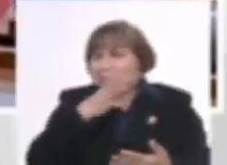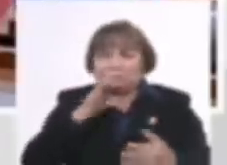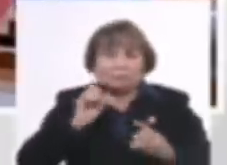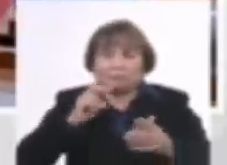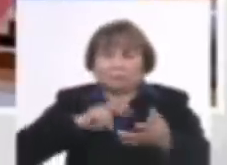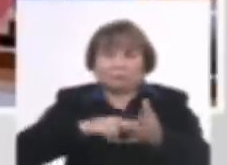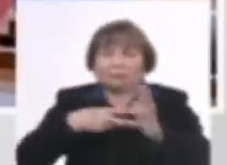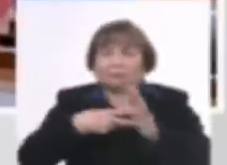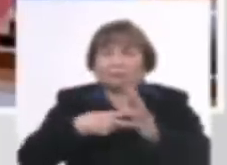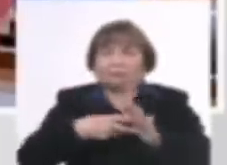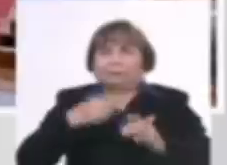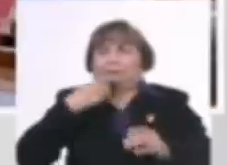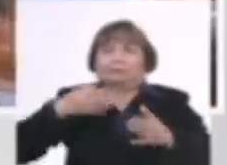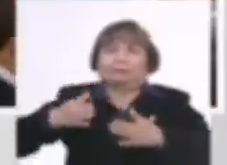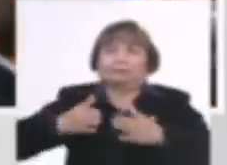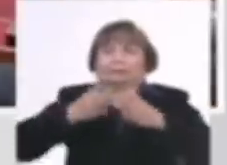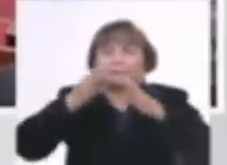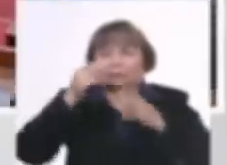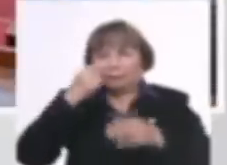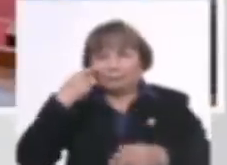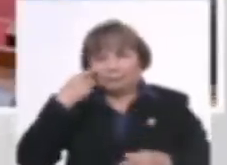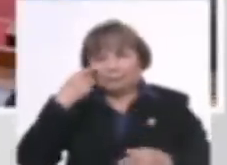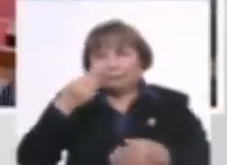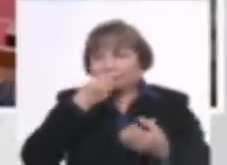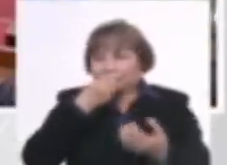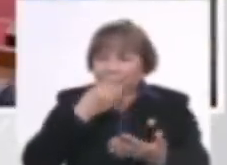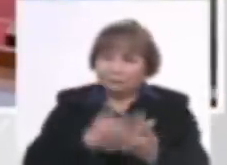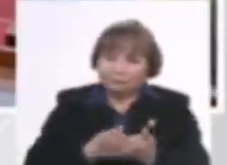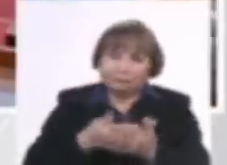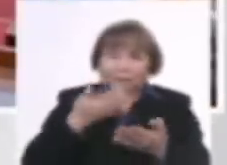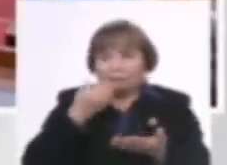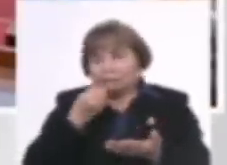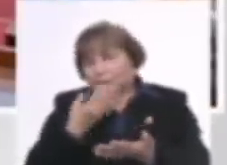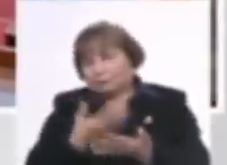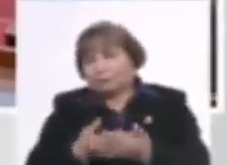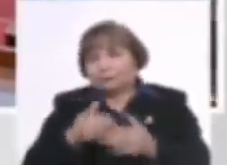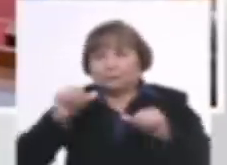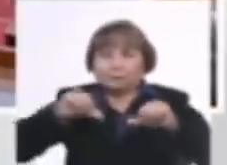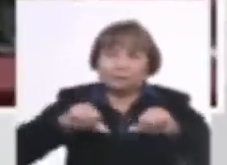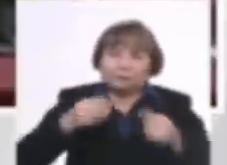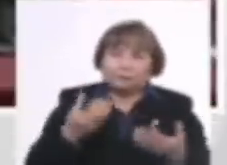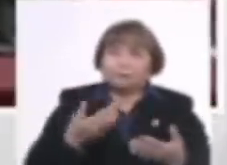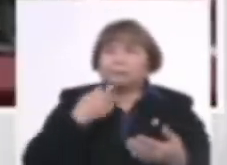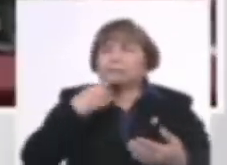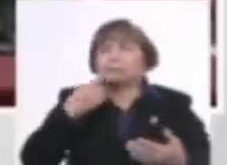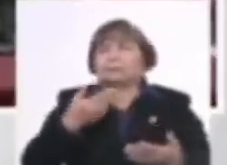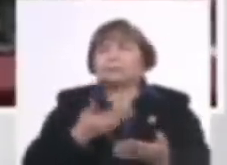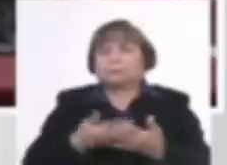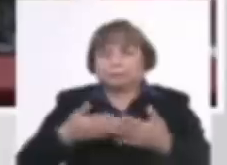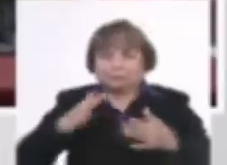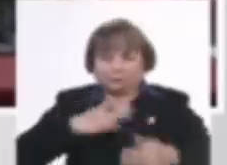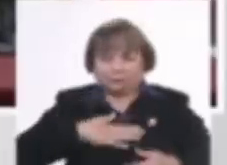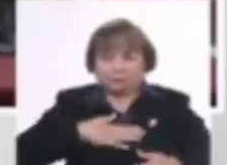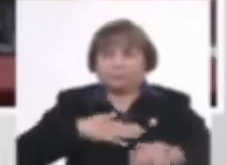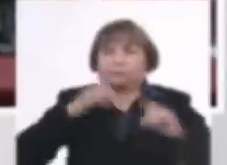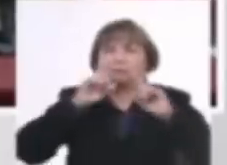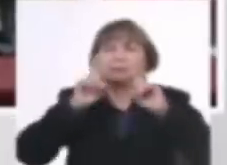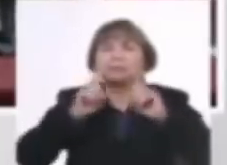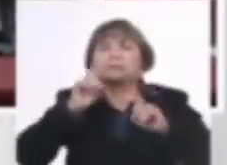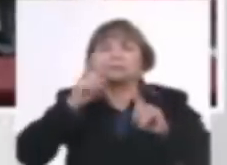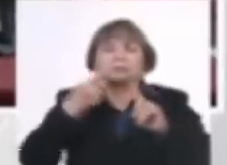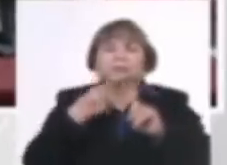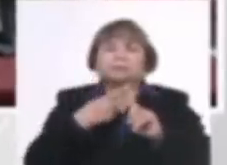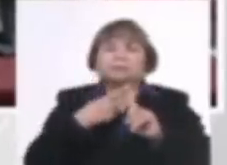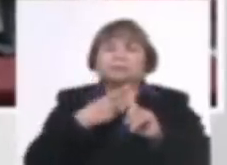no significa, presidente, que en el camino no nos demos cuenta si estamos haciendo lo correcto o no. Y en eso van mis preguntas, presidente. En